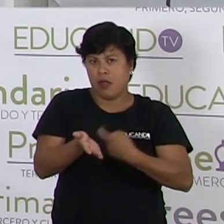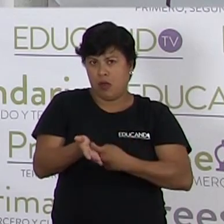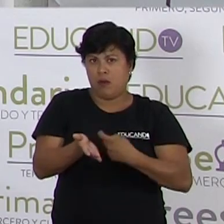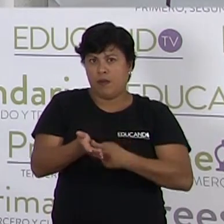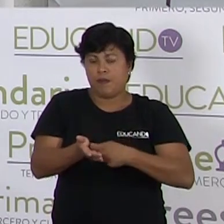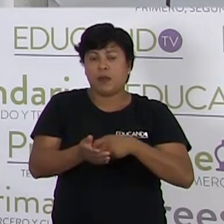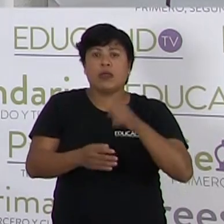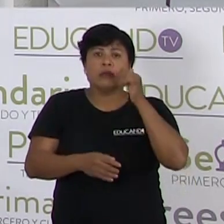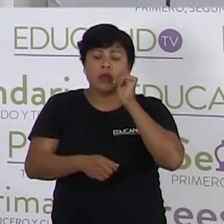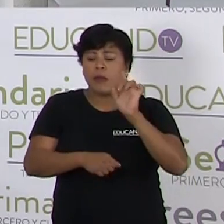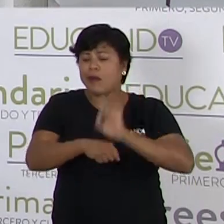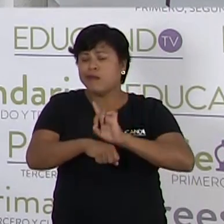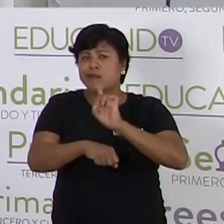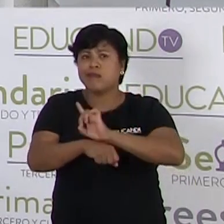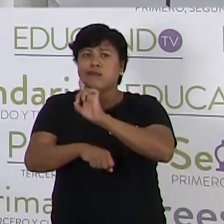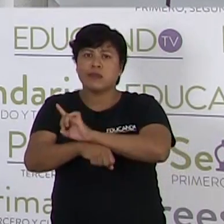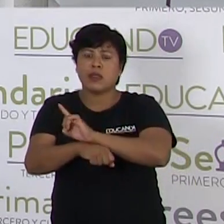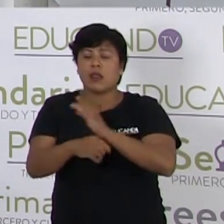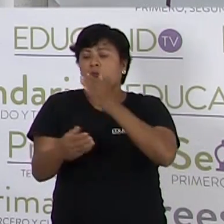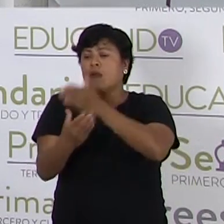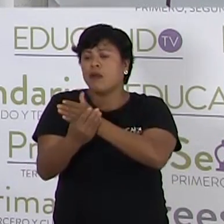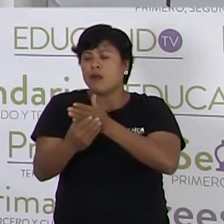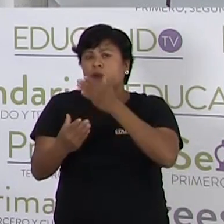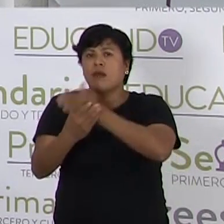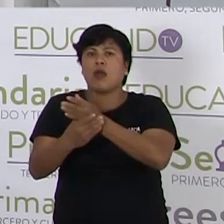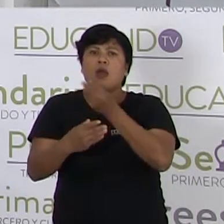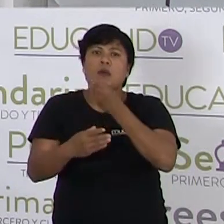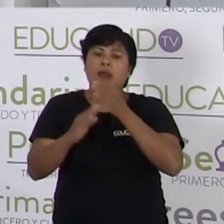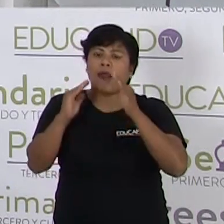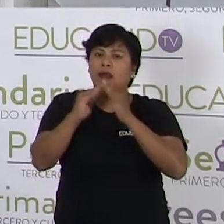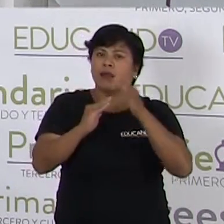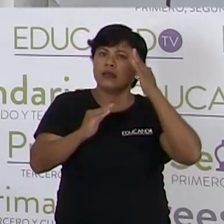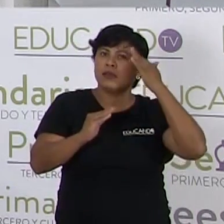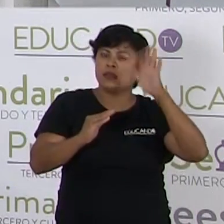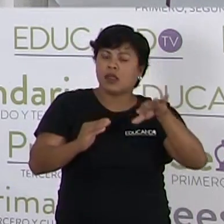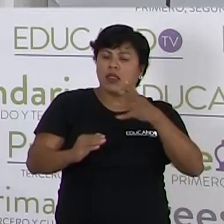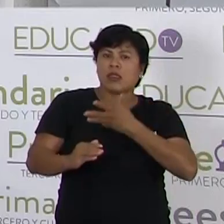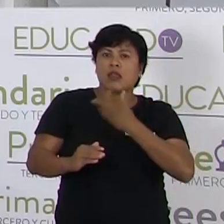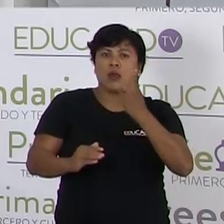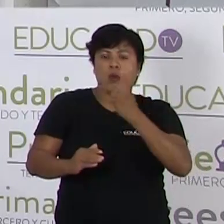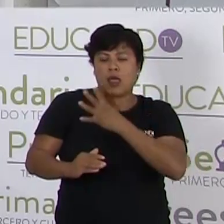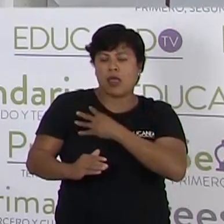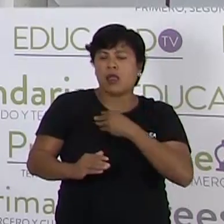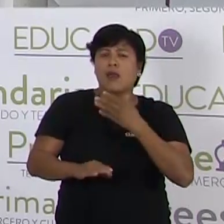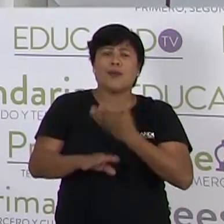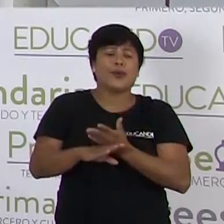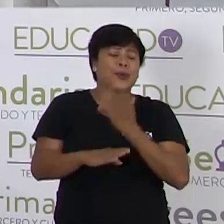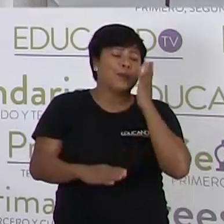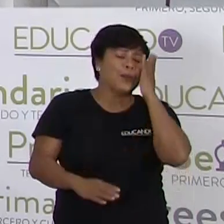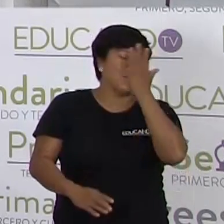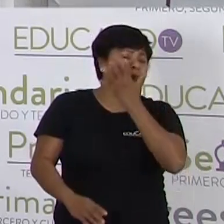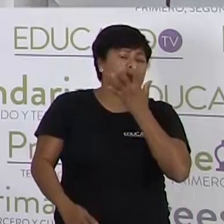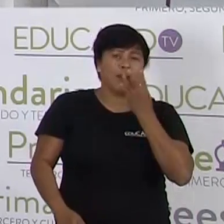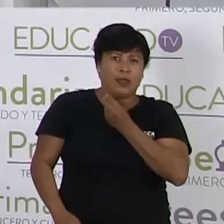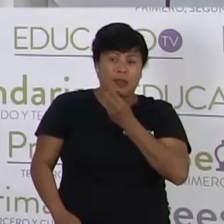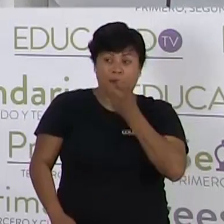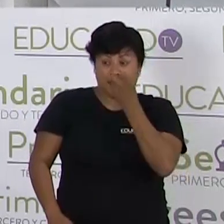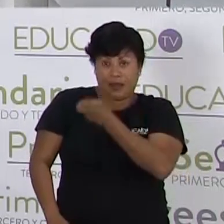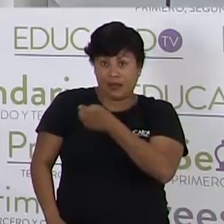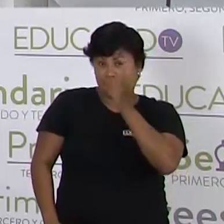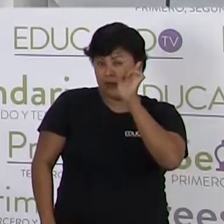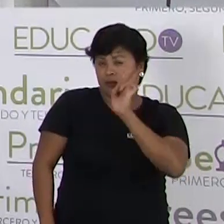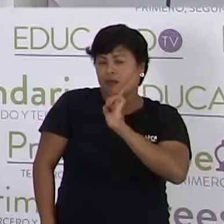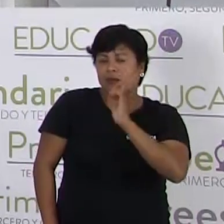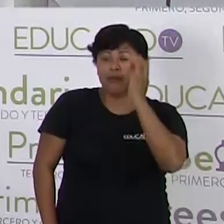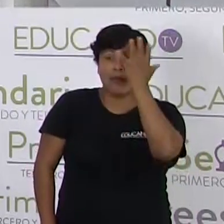iba a comer a casa de una señora que tenía una hija muy bonita. Esa muchacha